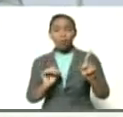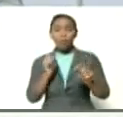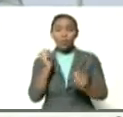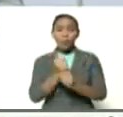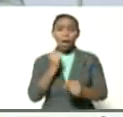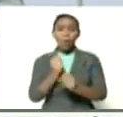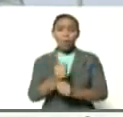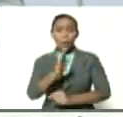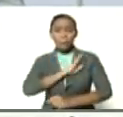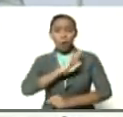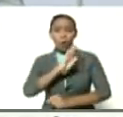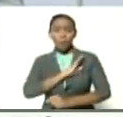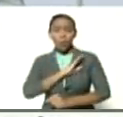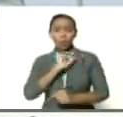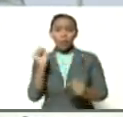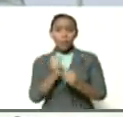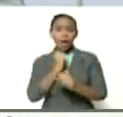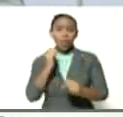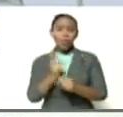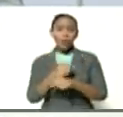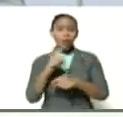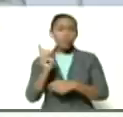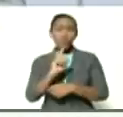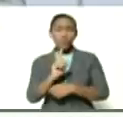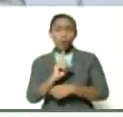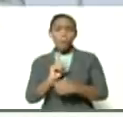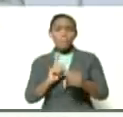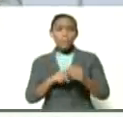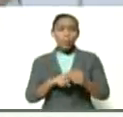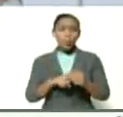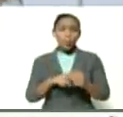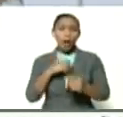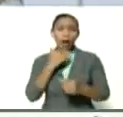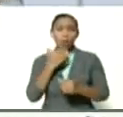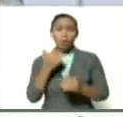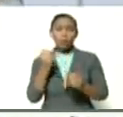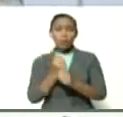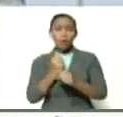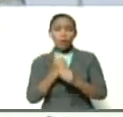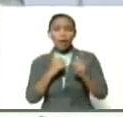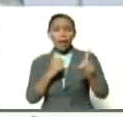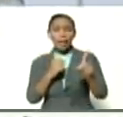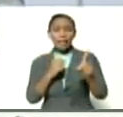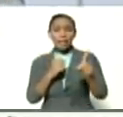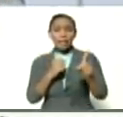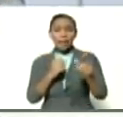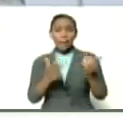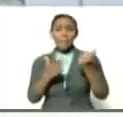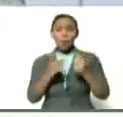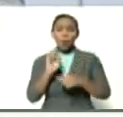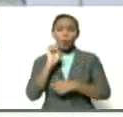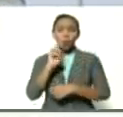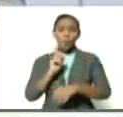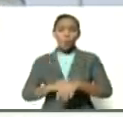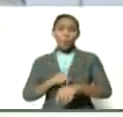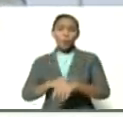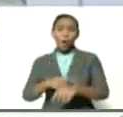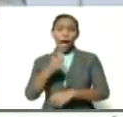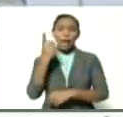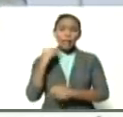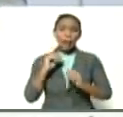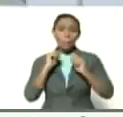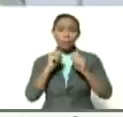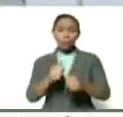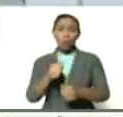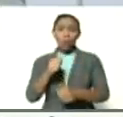trabajadores cuentapropistas o trabajadores no dependientes. Así que ese bono será cancelado en dos momentos. Ayer ya se